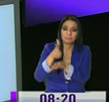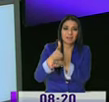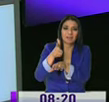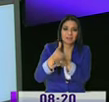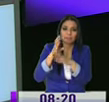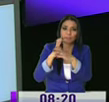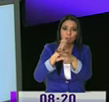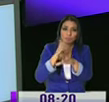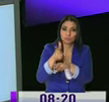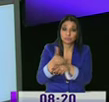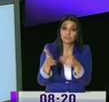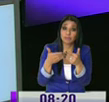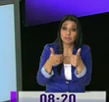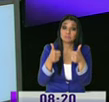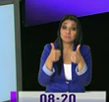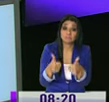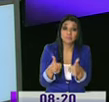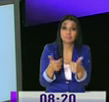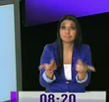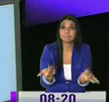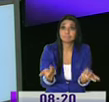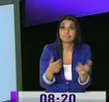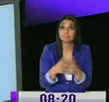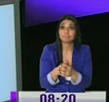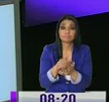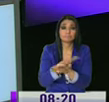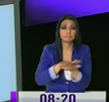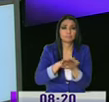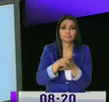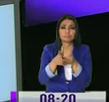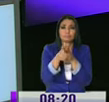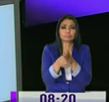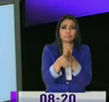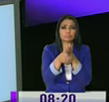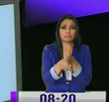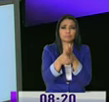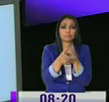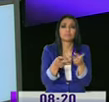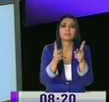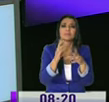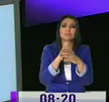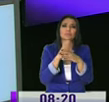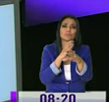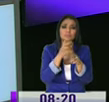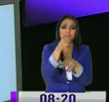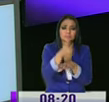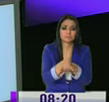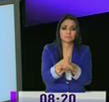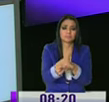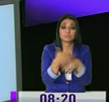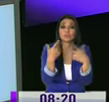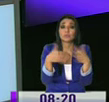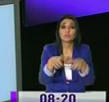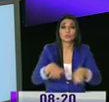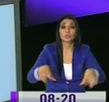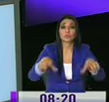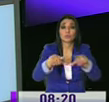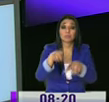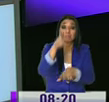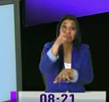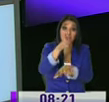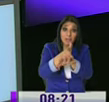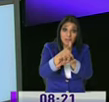no son las adecuadas créame que el caos vehicular también lo hacen los señores transportistas porque esperan donde les da la gana porque la parada